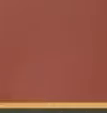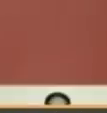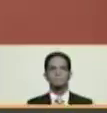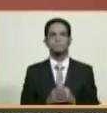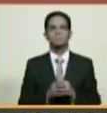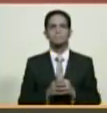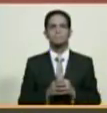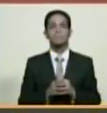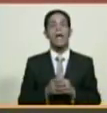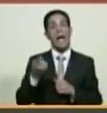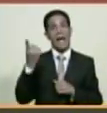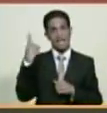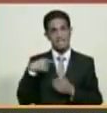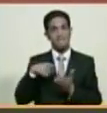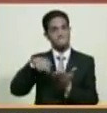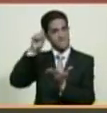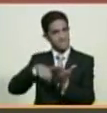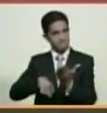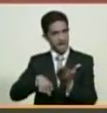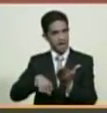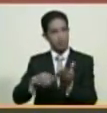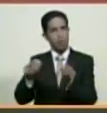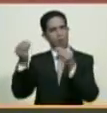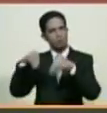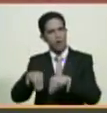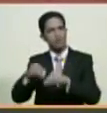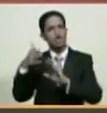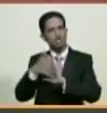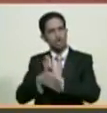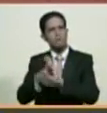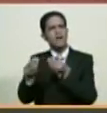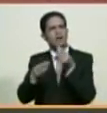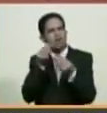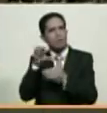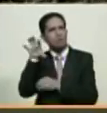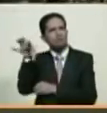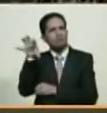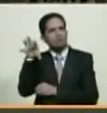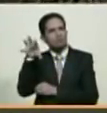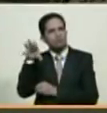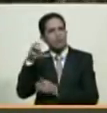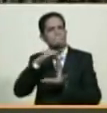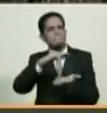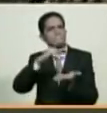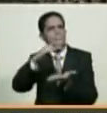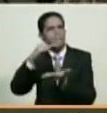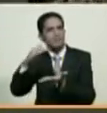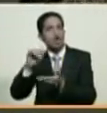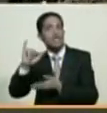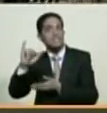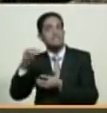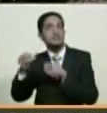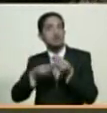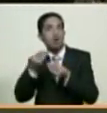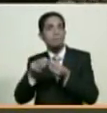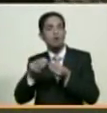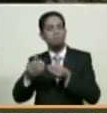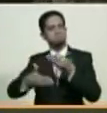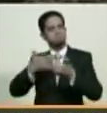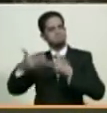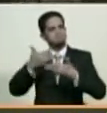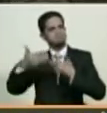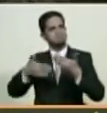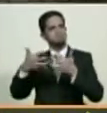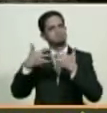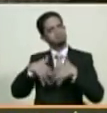barriles de petróleo diarios más podamos tener en un lapso no mayor de 3 meses y con una inversión de 430